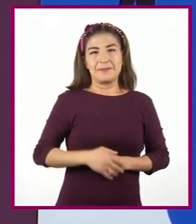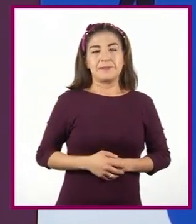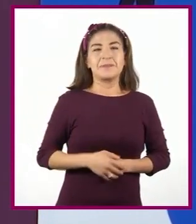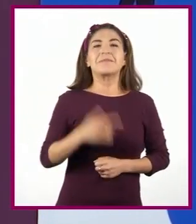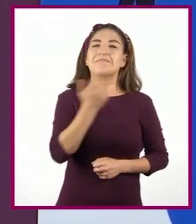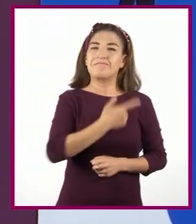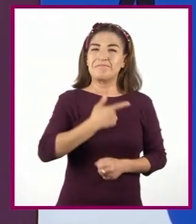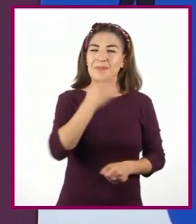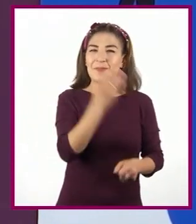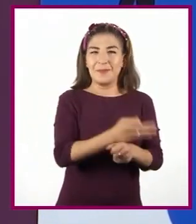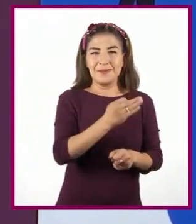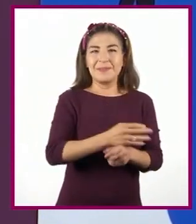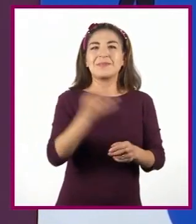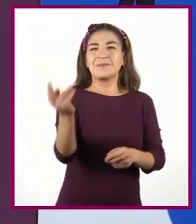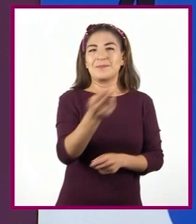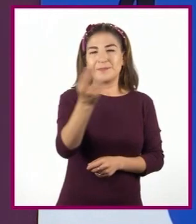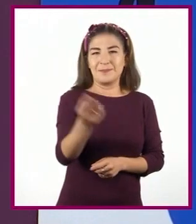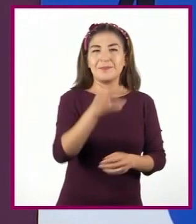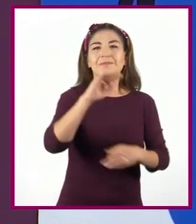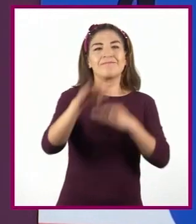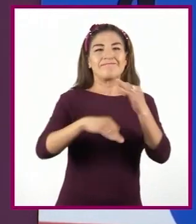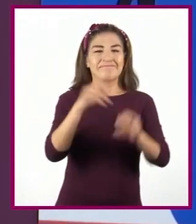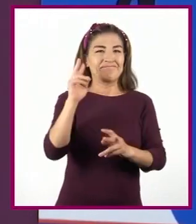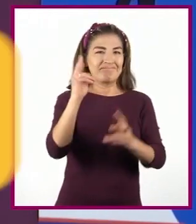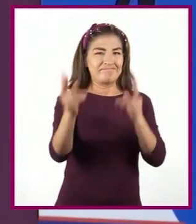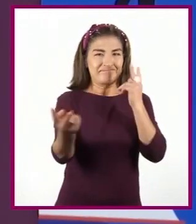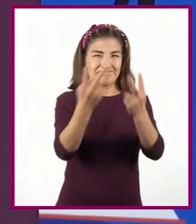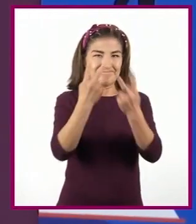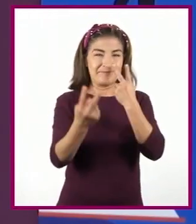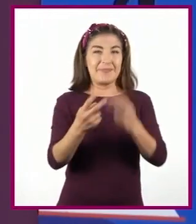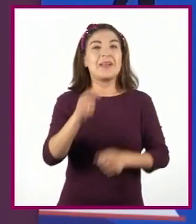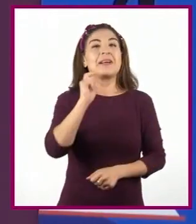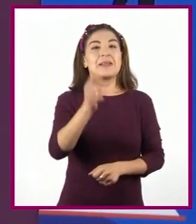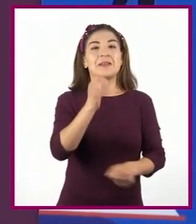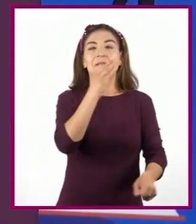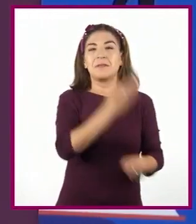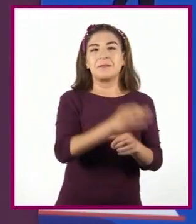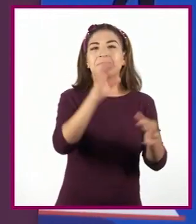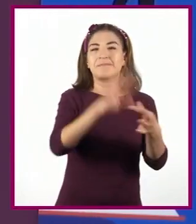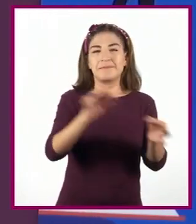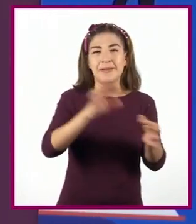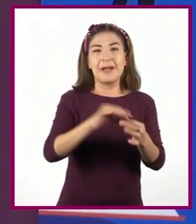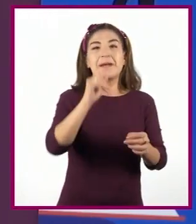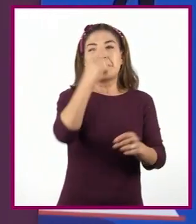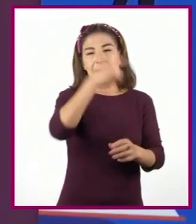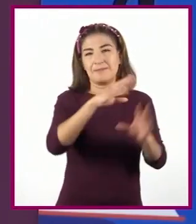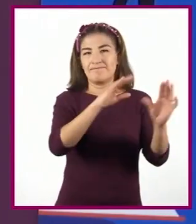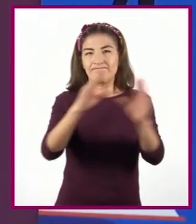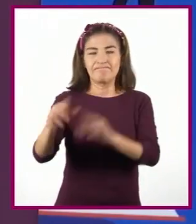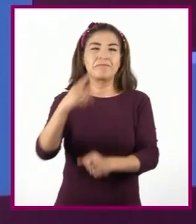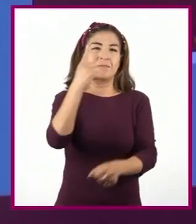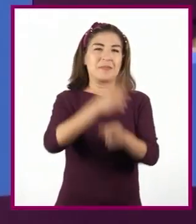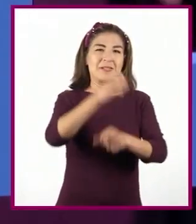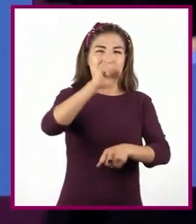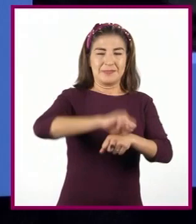me da mucho gusto estar con todas y todos ustedes y dirigirme principalmente a quienes cursan el primer grado de